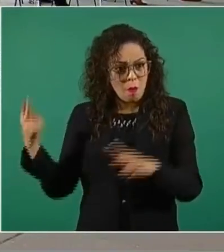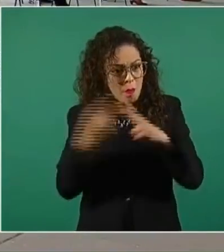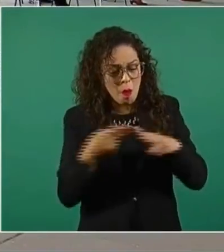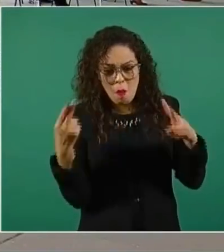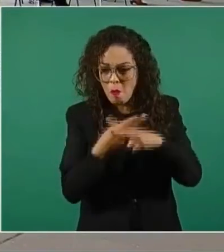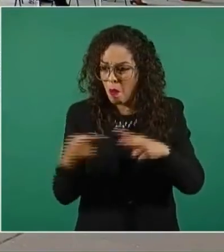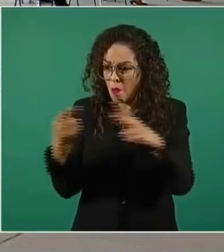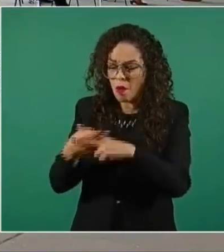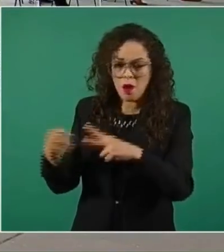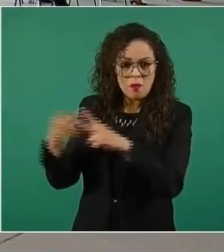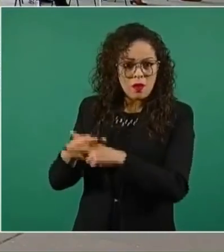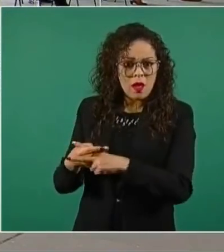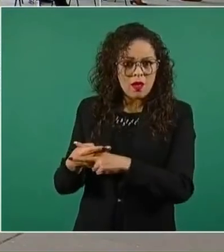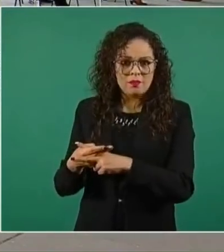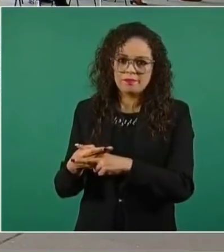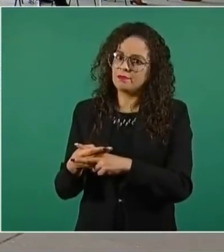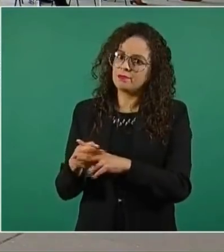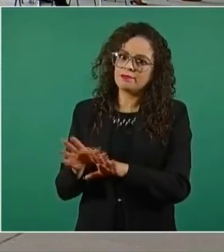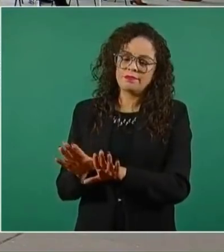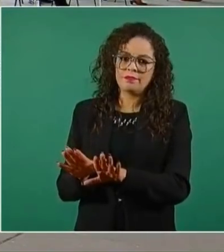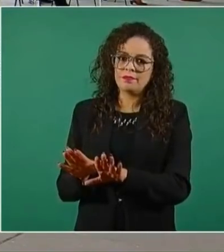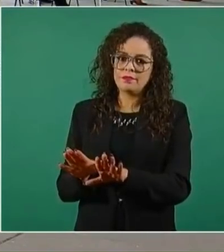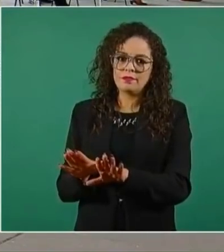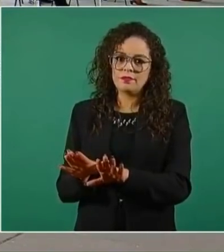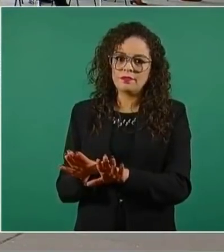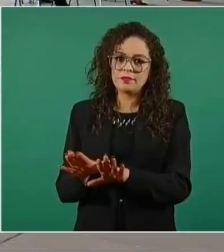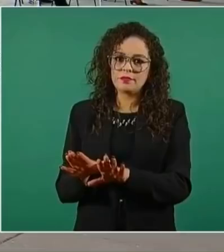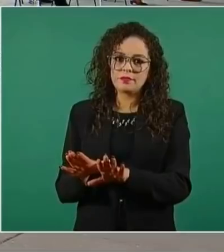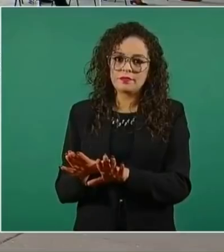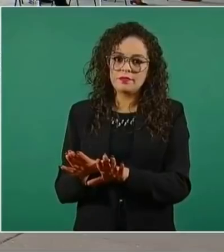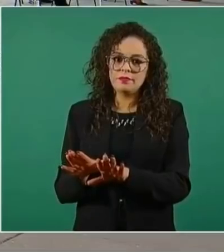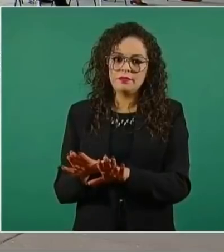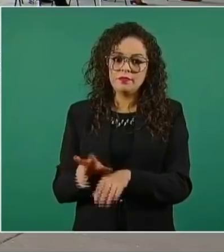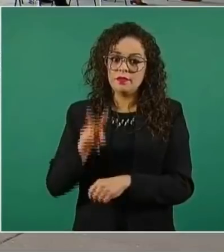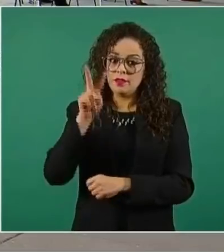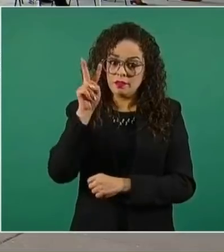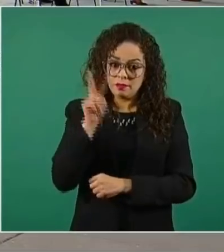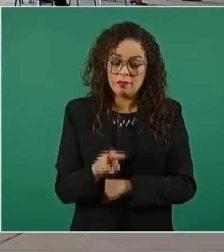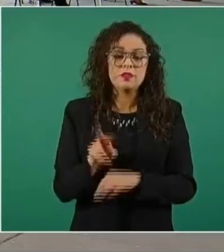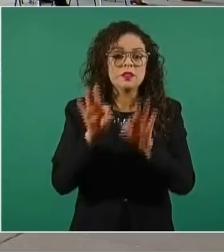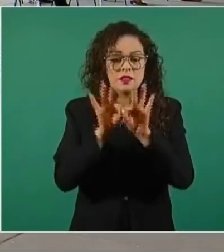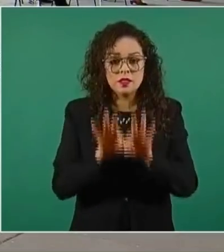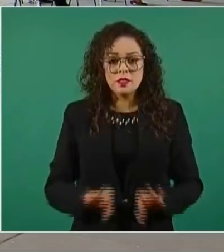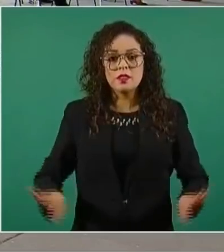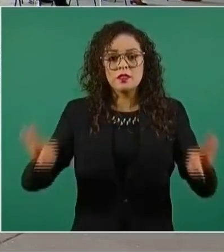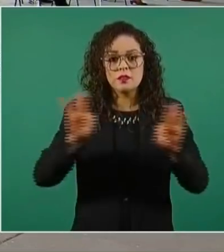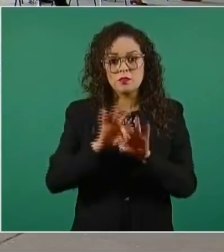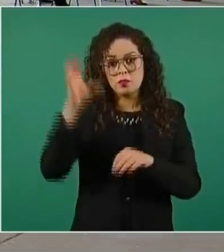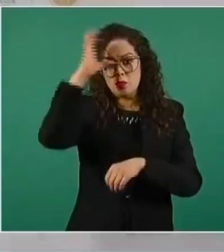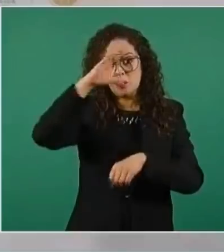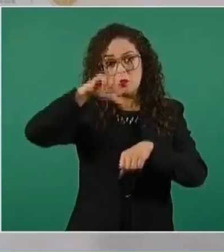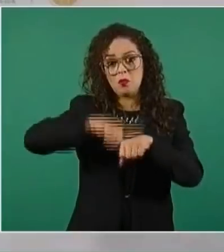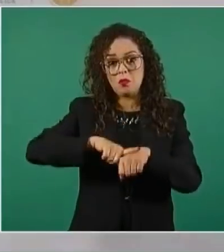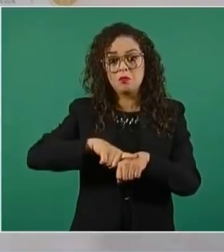ni le resta importancia a la grandeza cultural de los